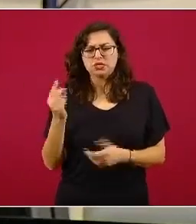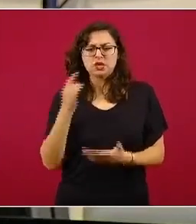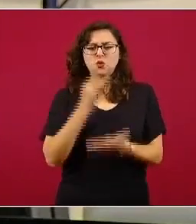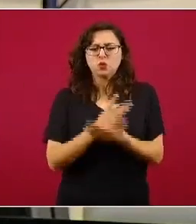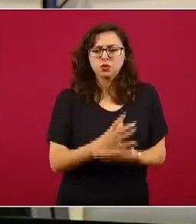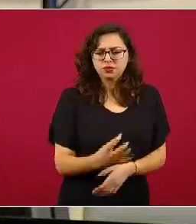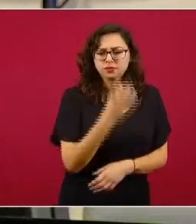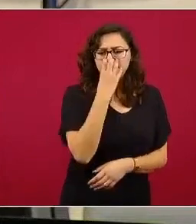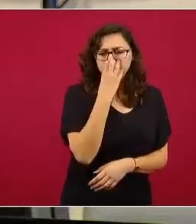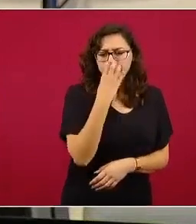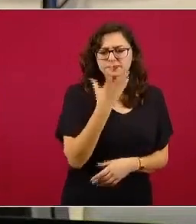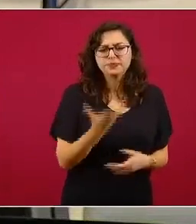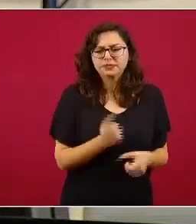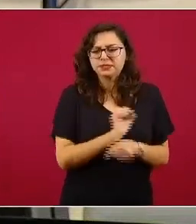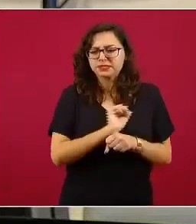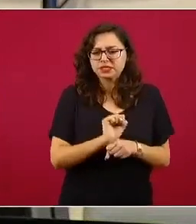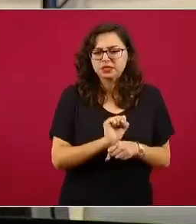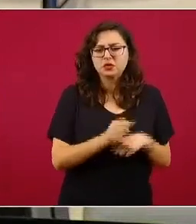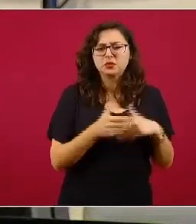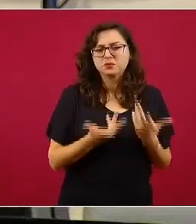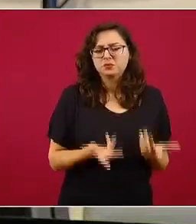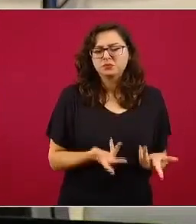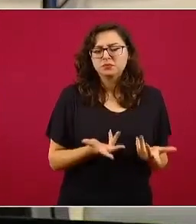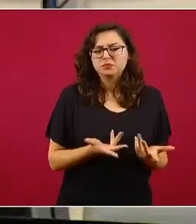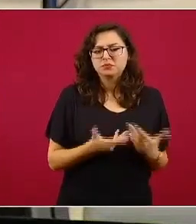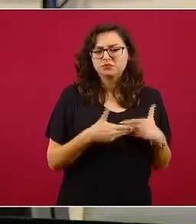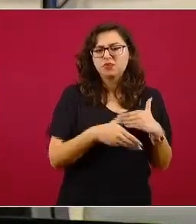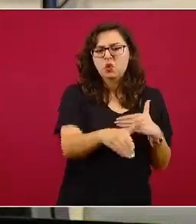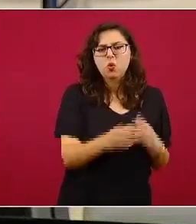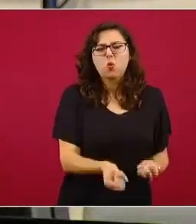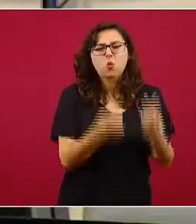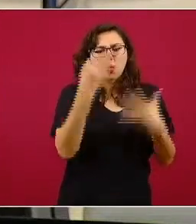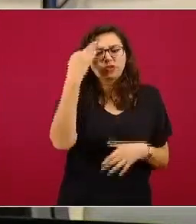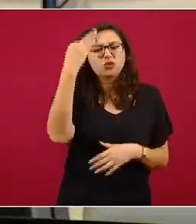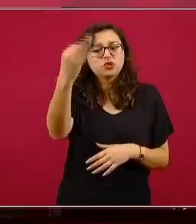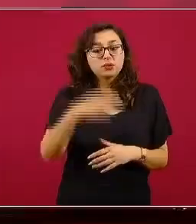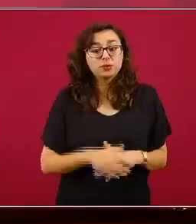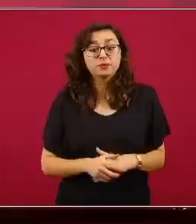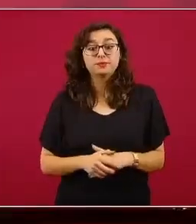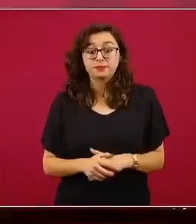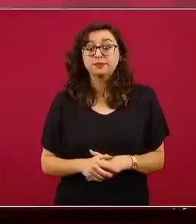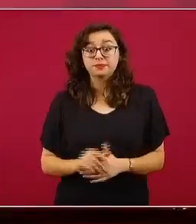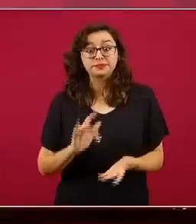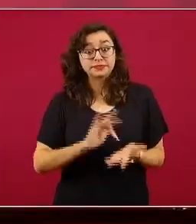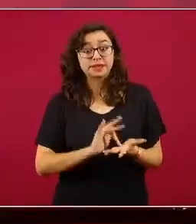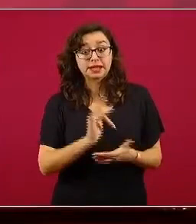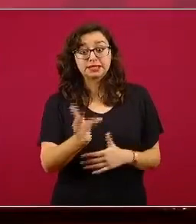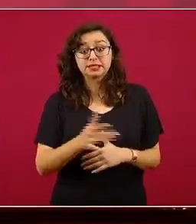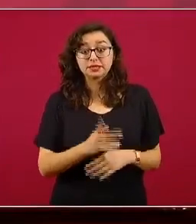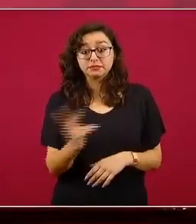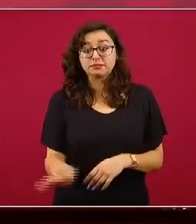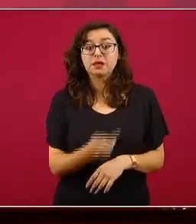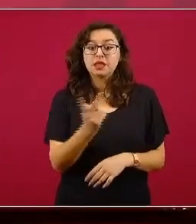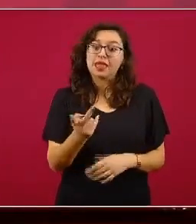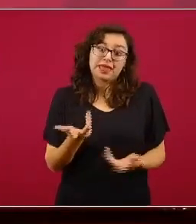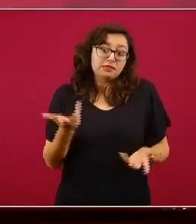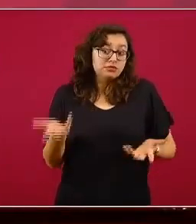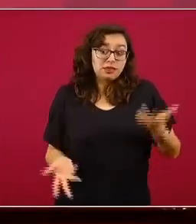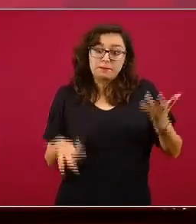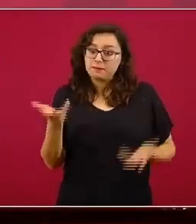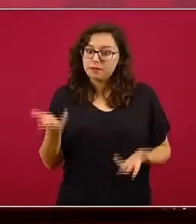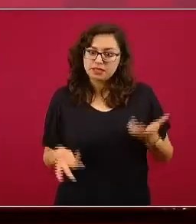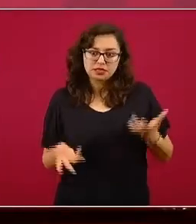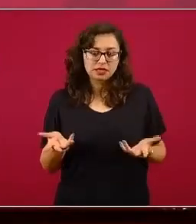estar dentro de lo que es una terapia de ventilación? Sí, gracias por la pregunta. Esto va variando o ha variado a lo largo